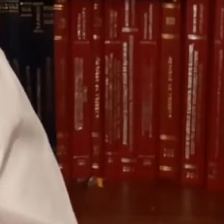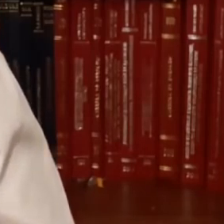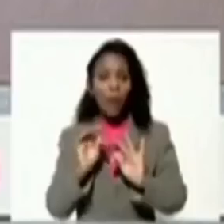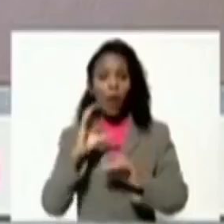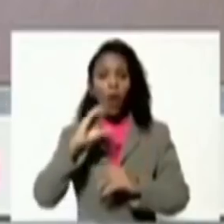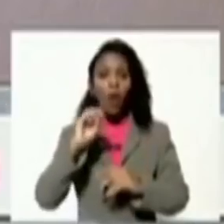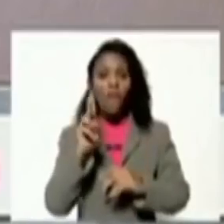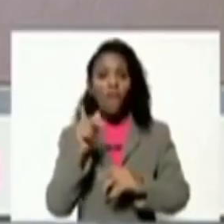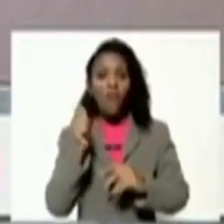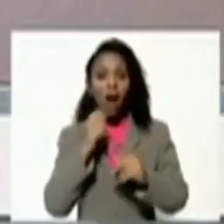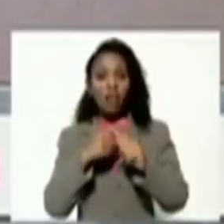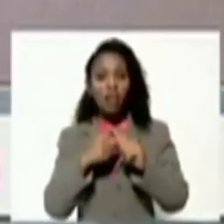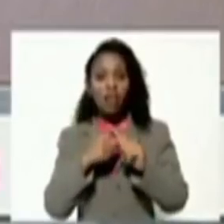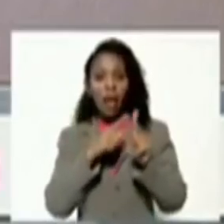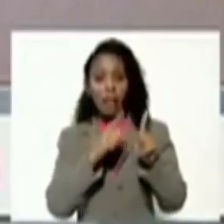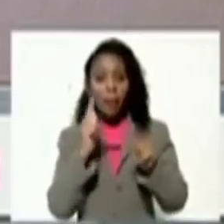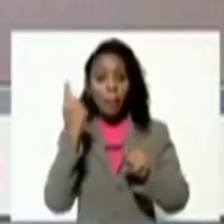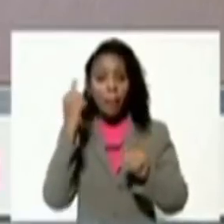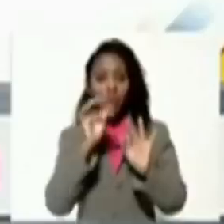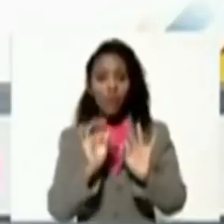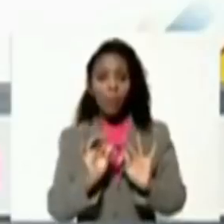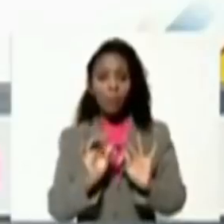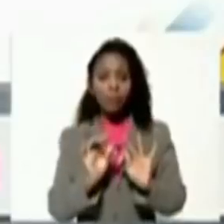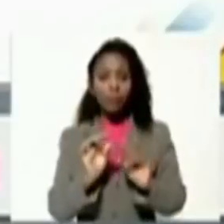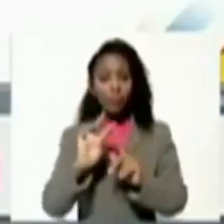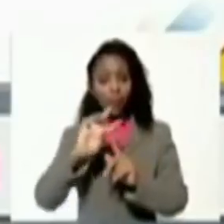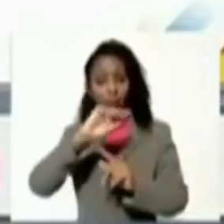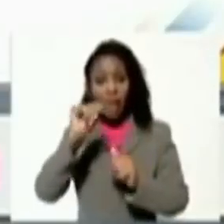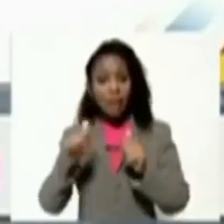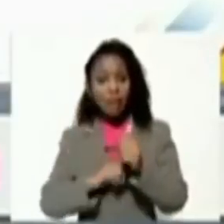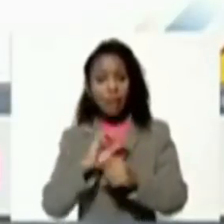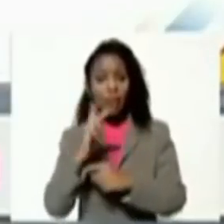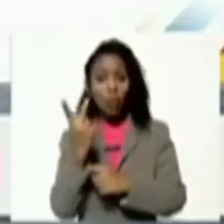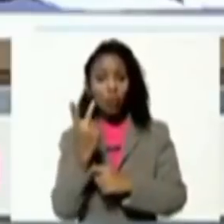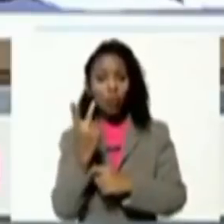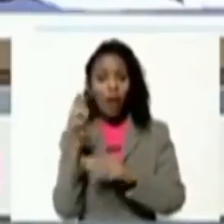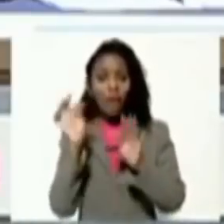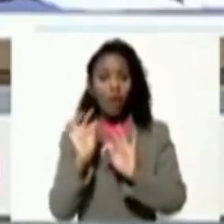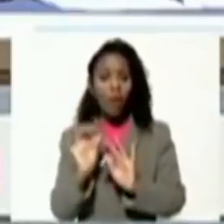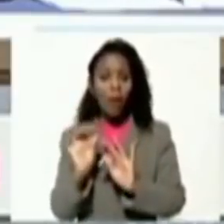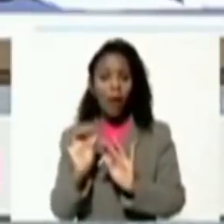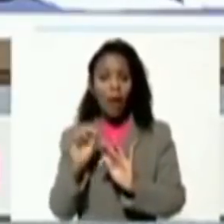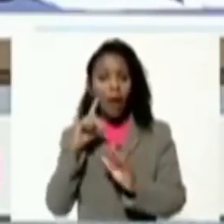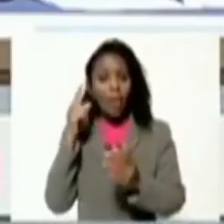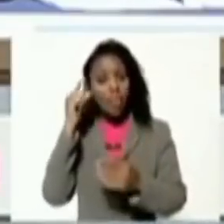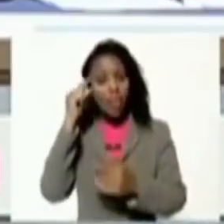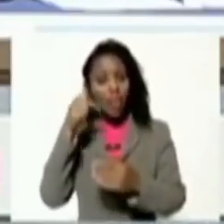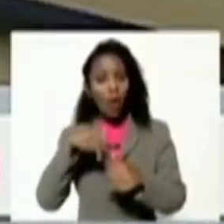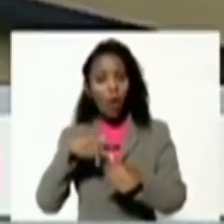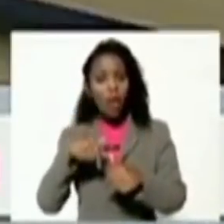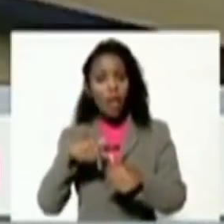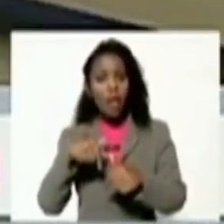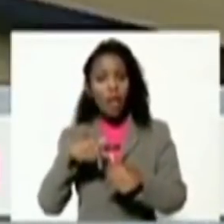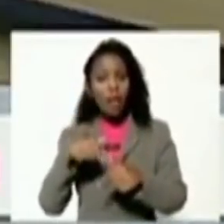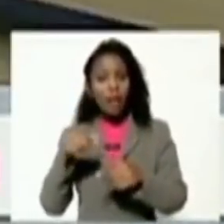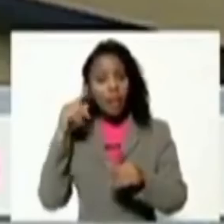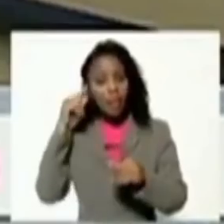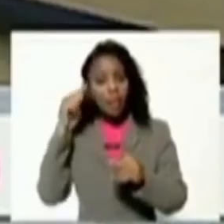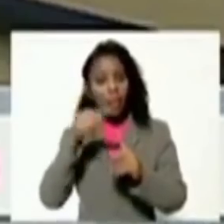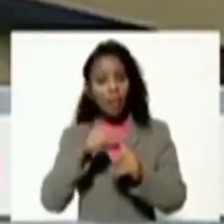comenzamos. Esa es la primera vía. Y la segunda vía la he aprobado el día de hoy. Es